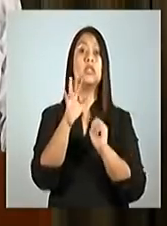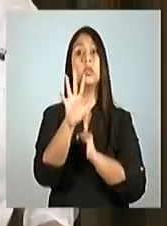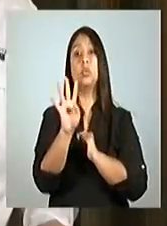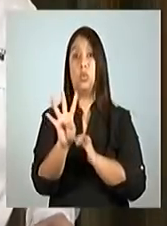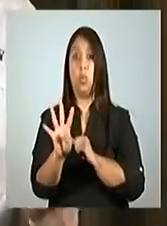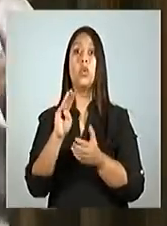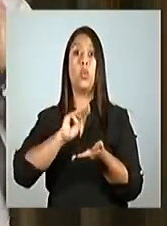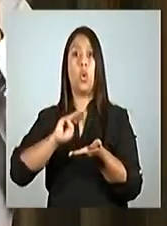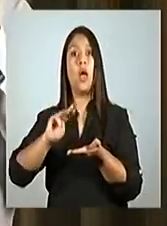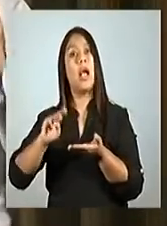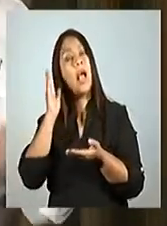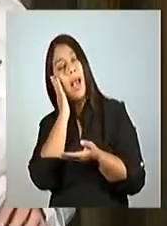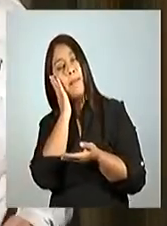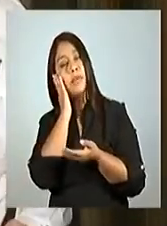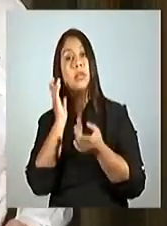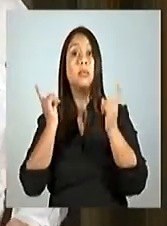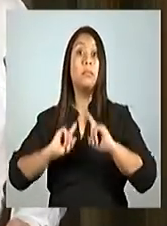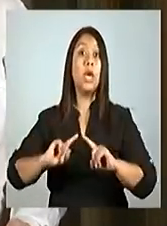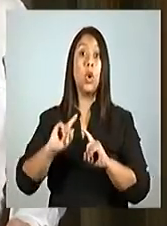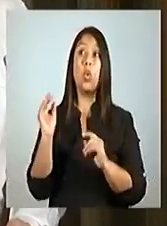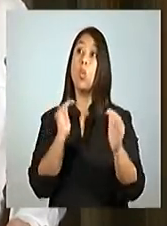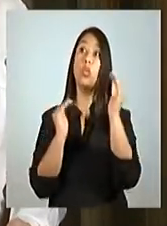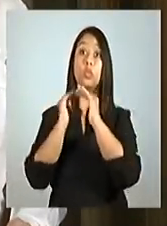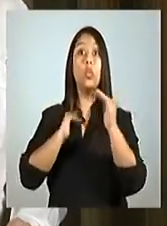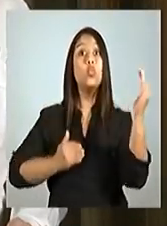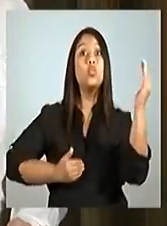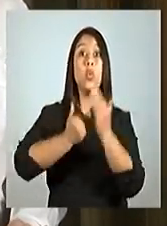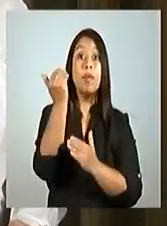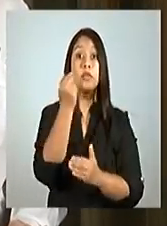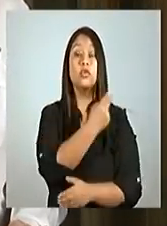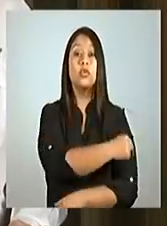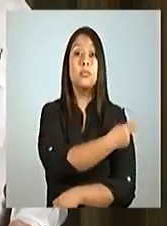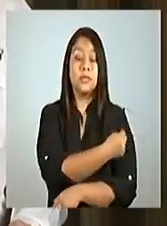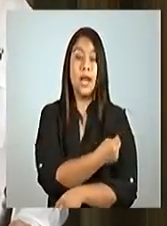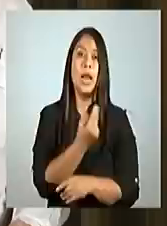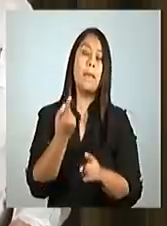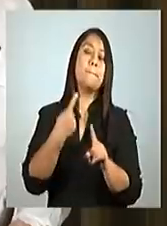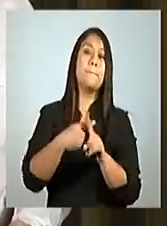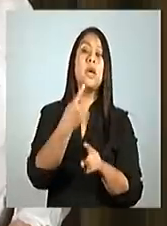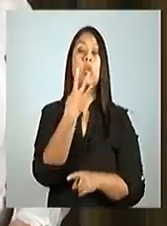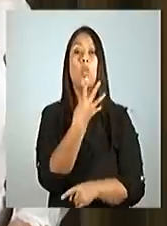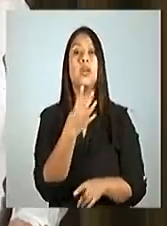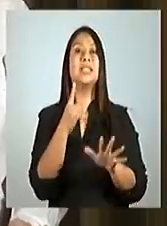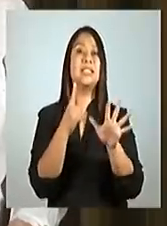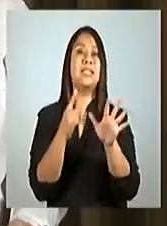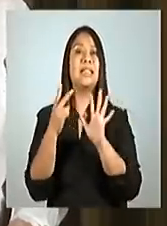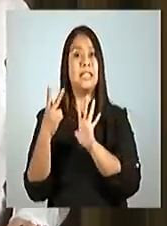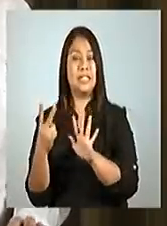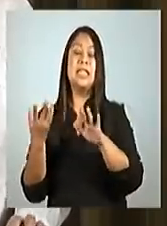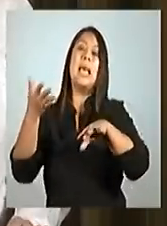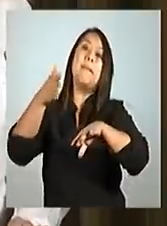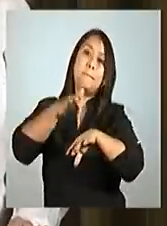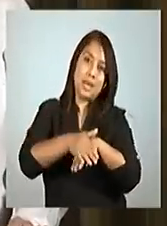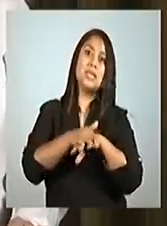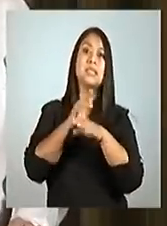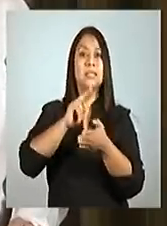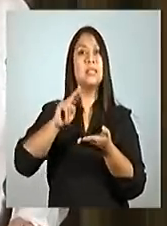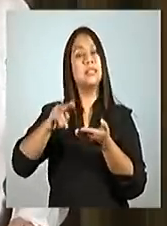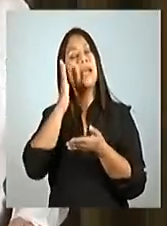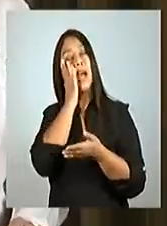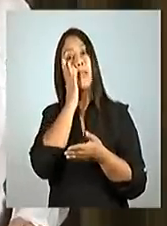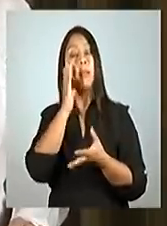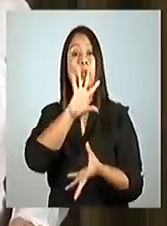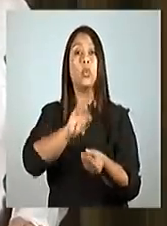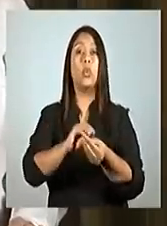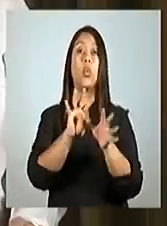8.854 camas, pero con la construcción de estos nuevos hospitales sumaremos 467 camas más para un total